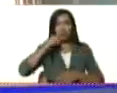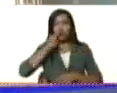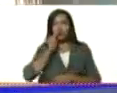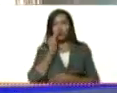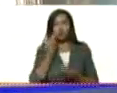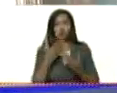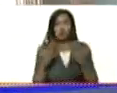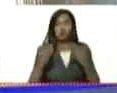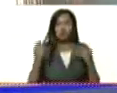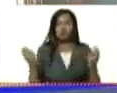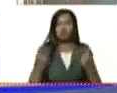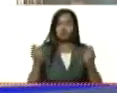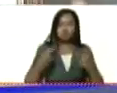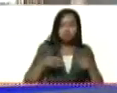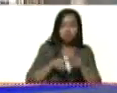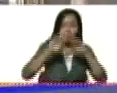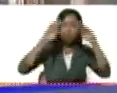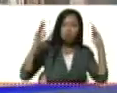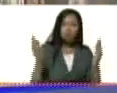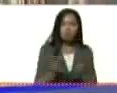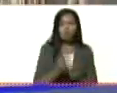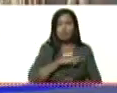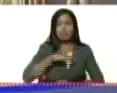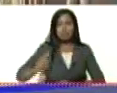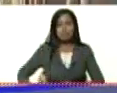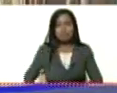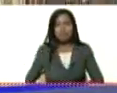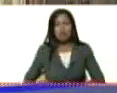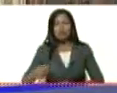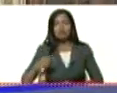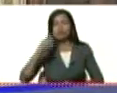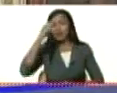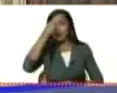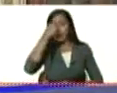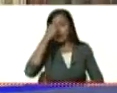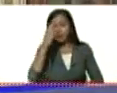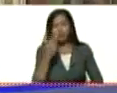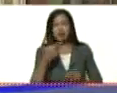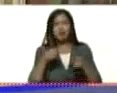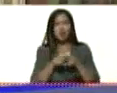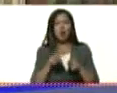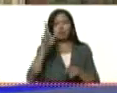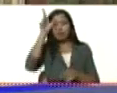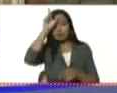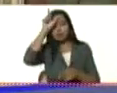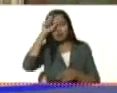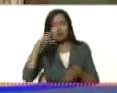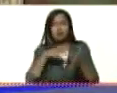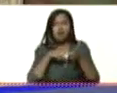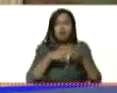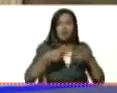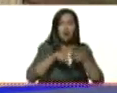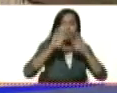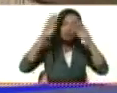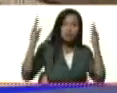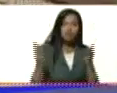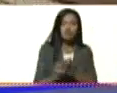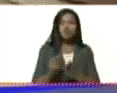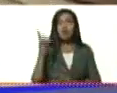como gran motor de ese mundo, cuando hablamos de China, de la India, cuando hablamos de Turquía, de Irán y del mundo entero, de